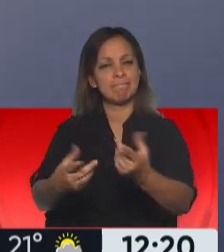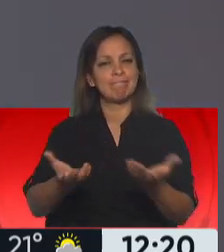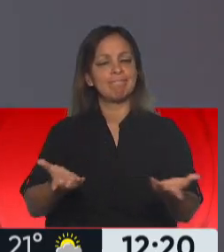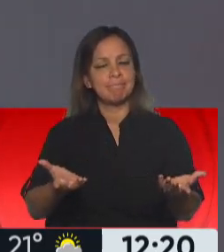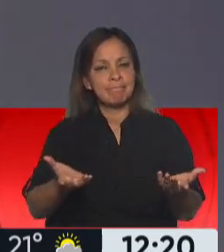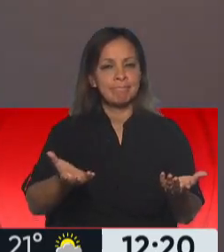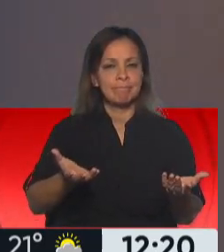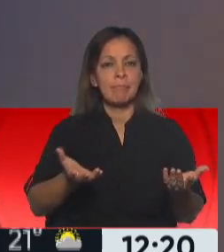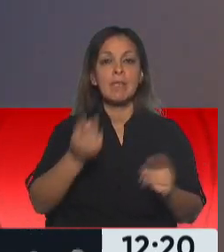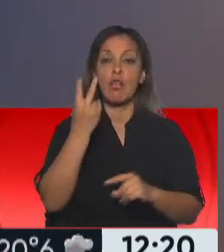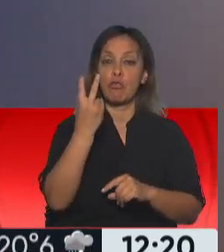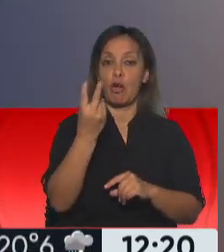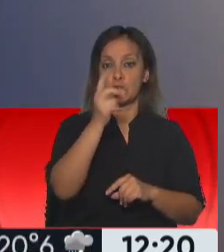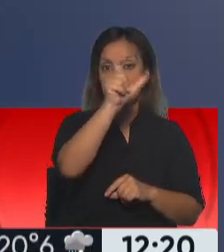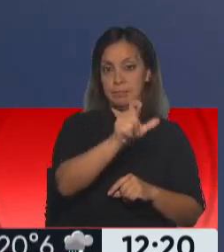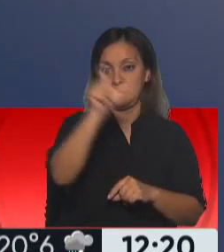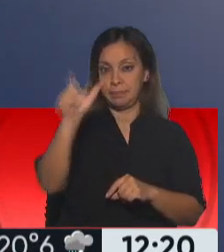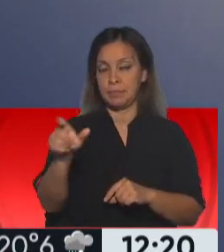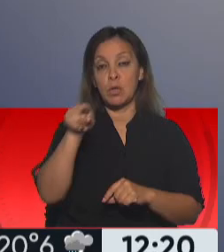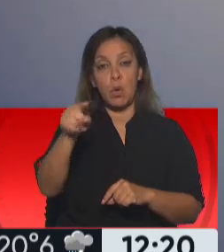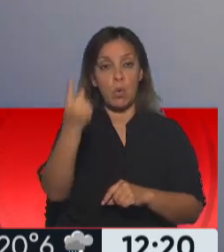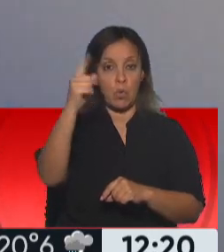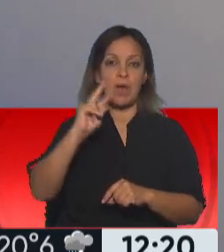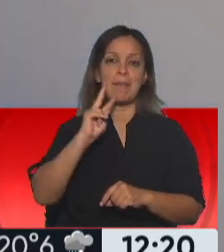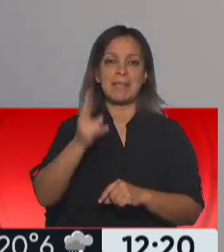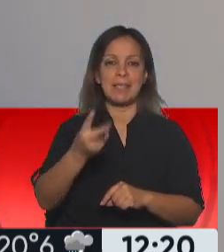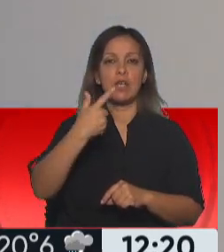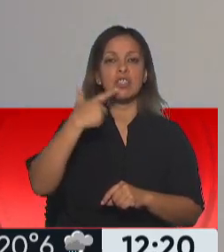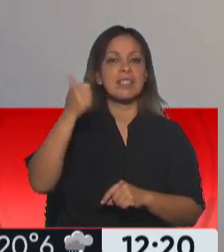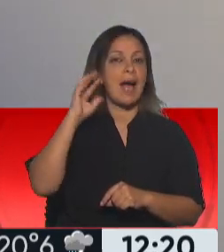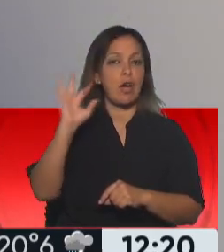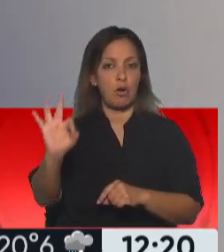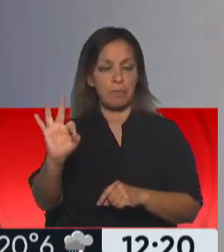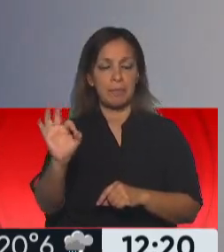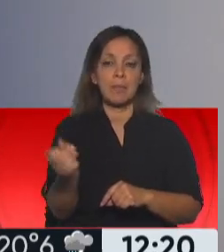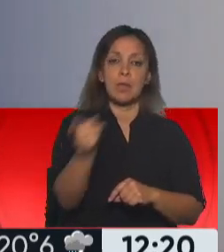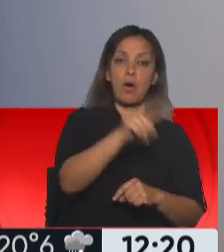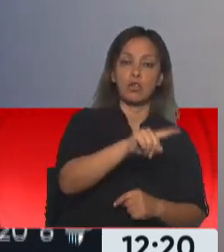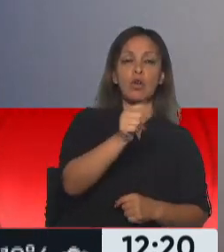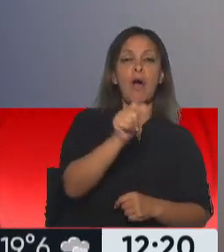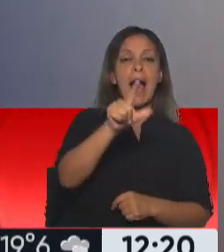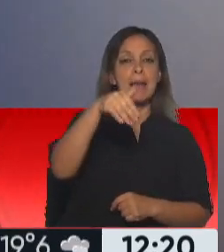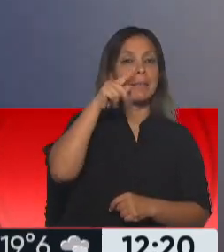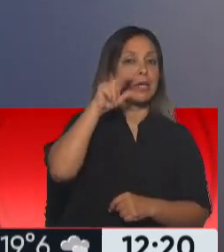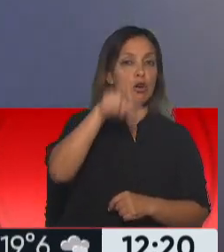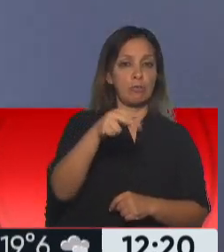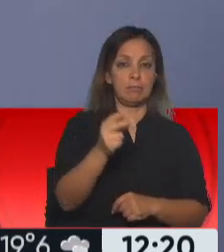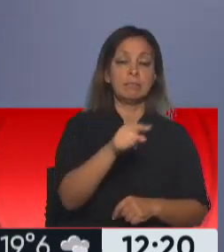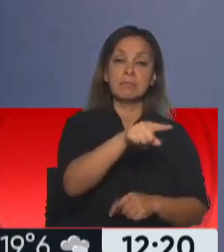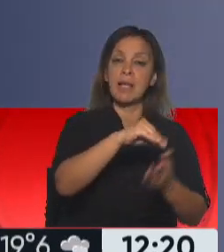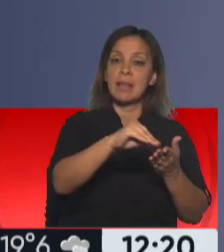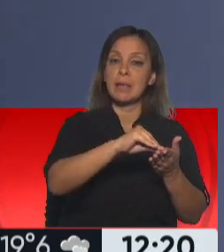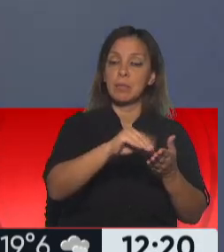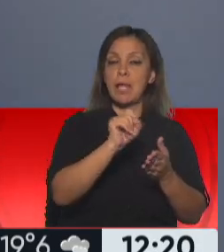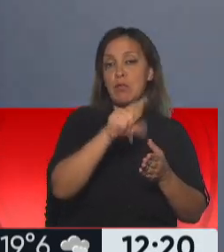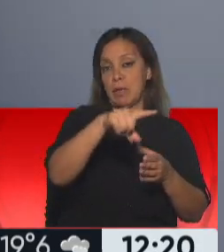nacionales que están viendo en imágenes. Uno es Oscar Sago, presidente del bloque del MIT, el otro Lisandro Almirón, es diputado nacional de la